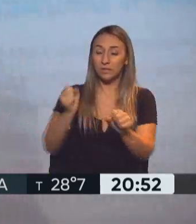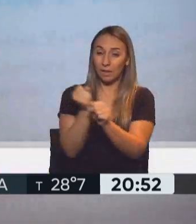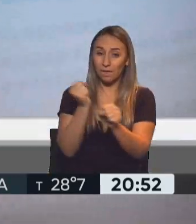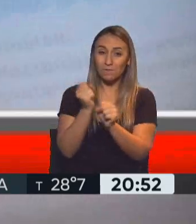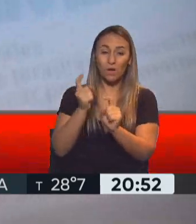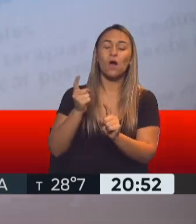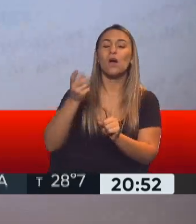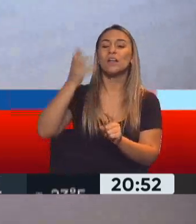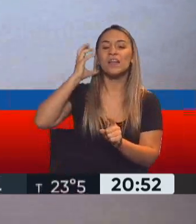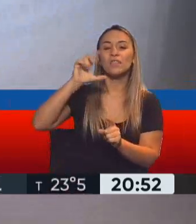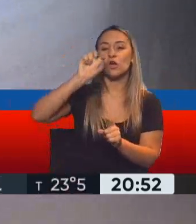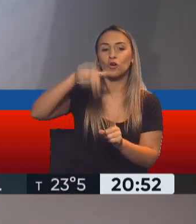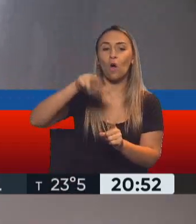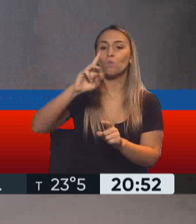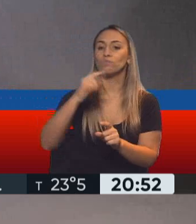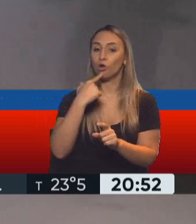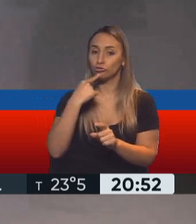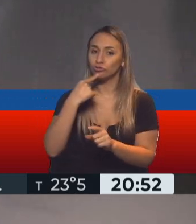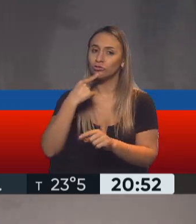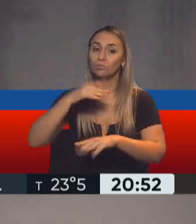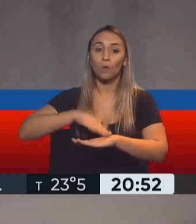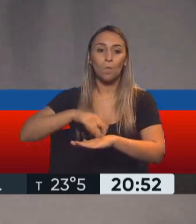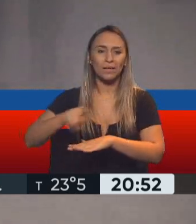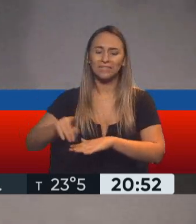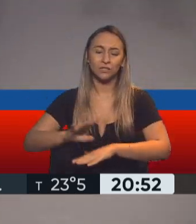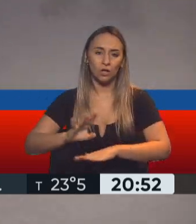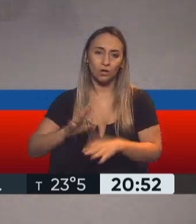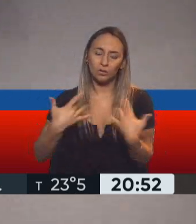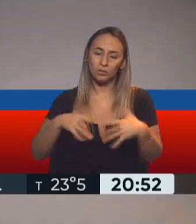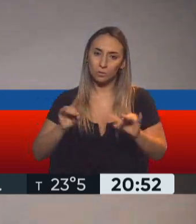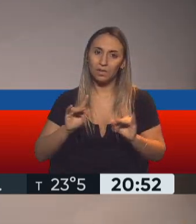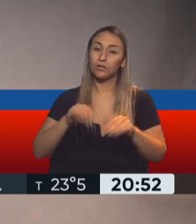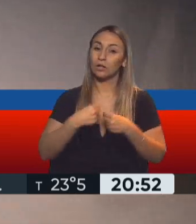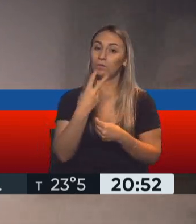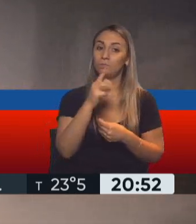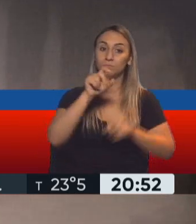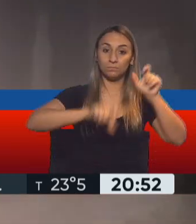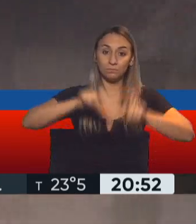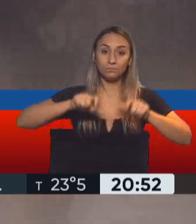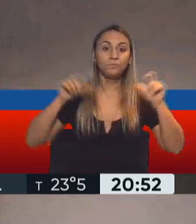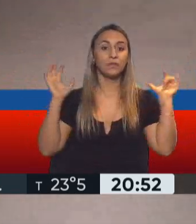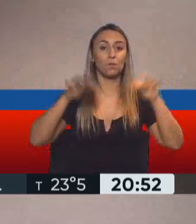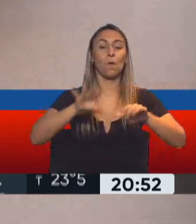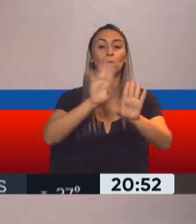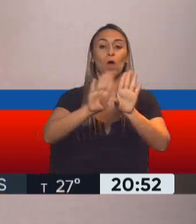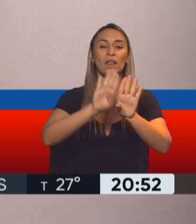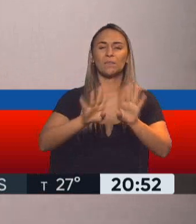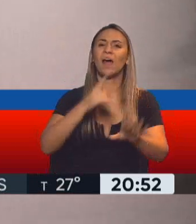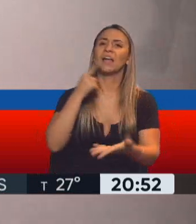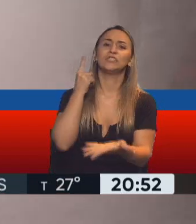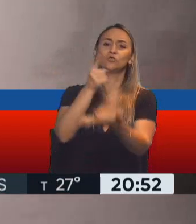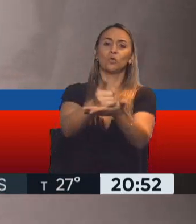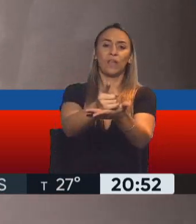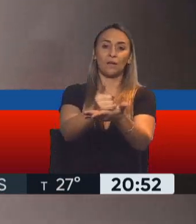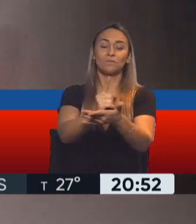radio con vos que pasaron por este momento tan complejo no unas 20 personas que se acercaron a la puerta para insultar a los